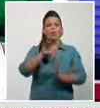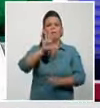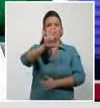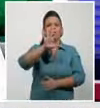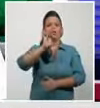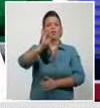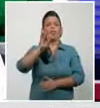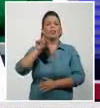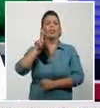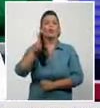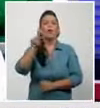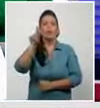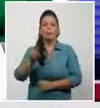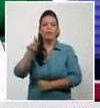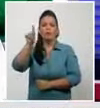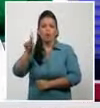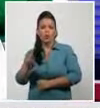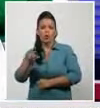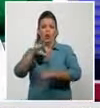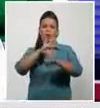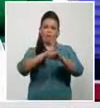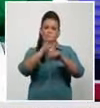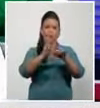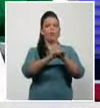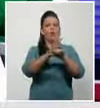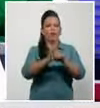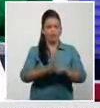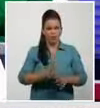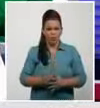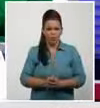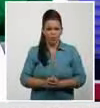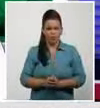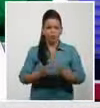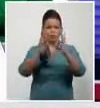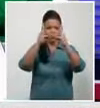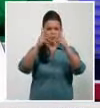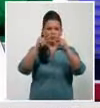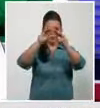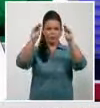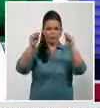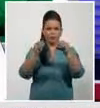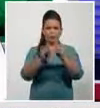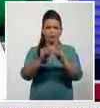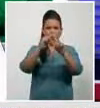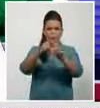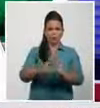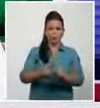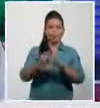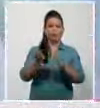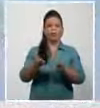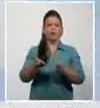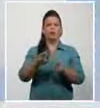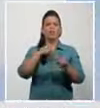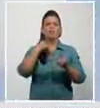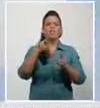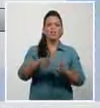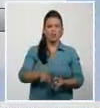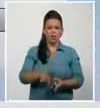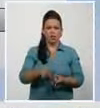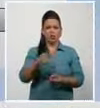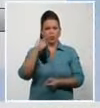10.758.571 personas con COVID-19. Y el acumulado de fallecidos que hace en